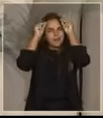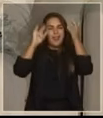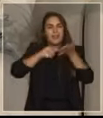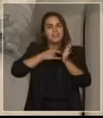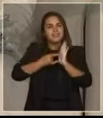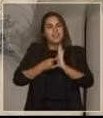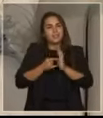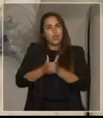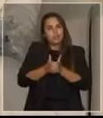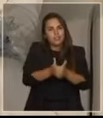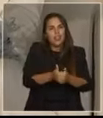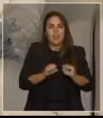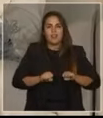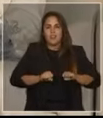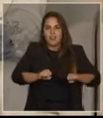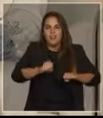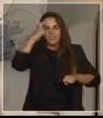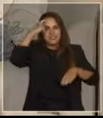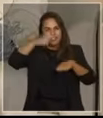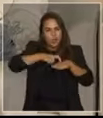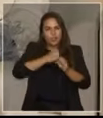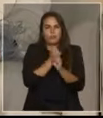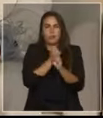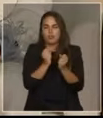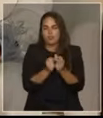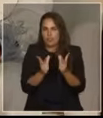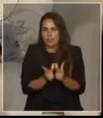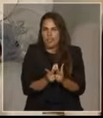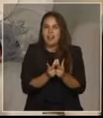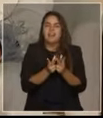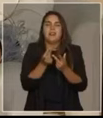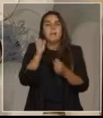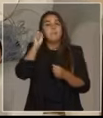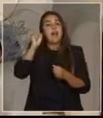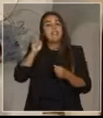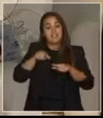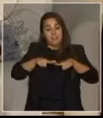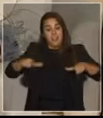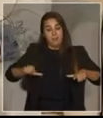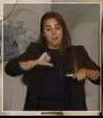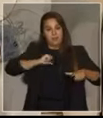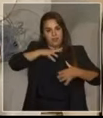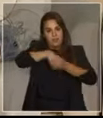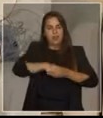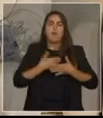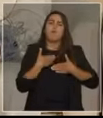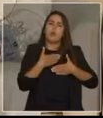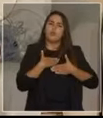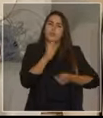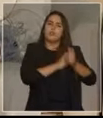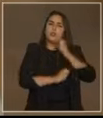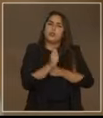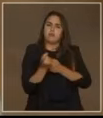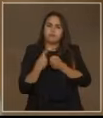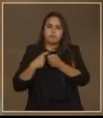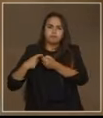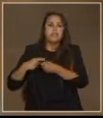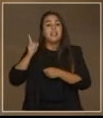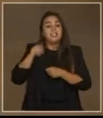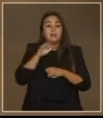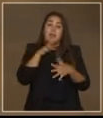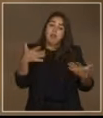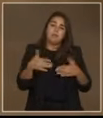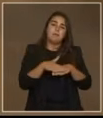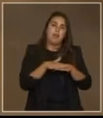técnicos auxiliares, celadores, psicóloga, trabajadora social, maestra del aula hospitalaria, voluntarios de asociaciones. Y en este punto me van